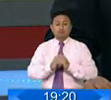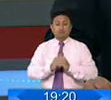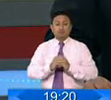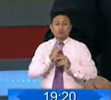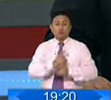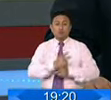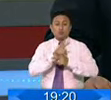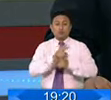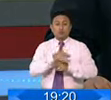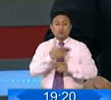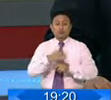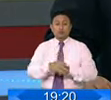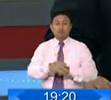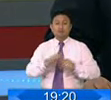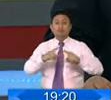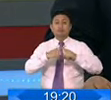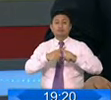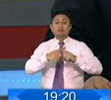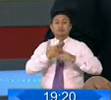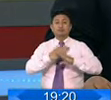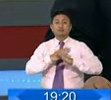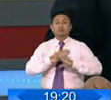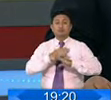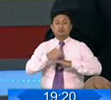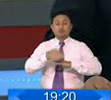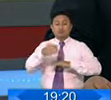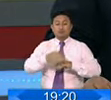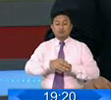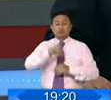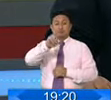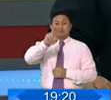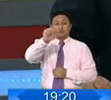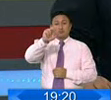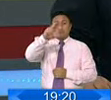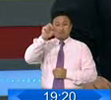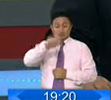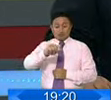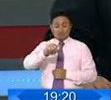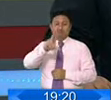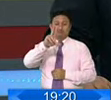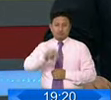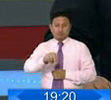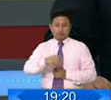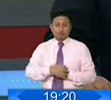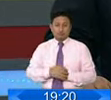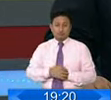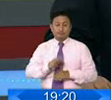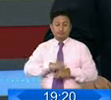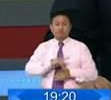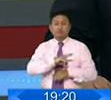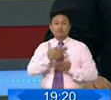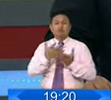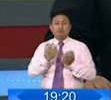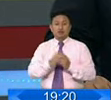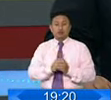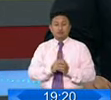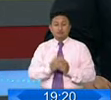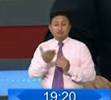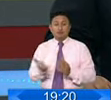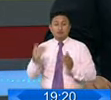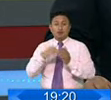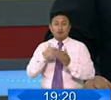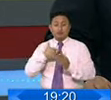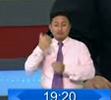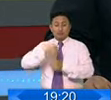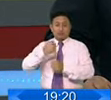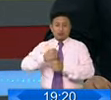protección interpuesta por el ex defensor del pueblo cesado en funciones, Ramiro Rivadeneira, mediante la cual pretendía que se le